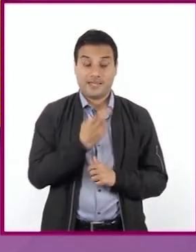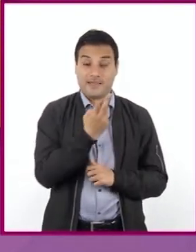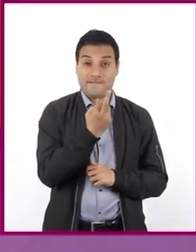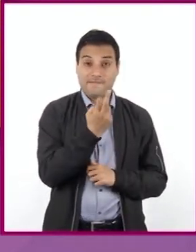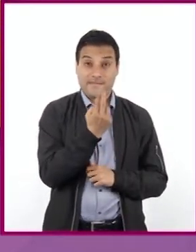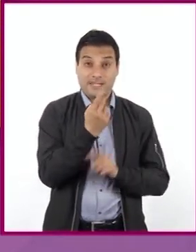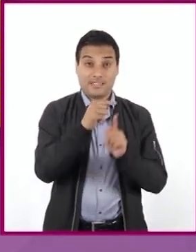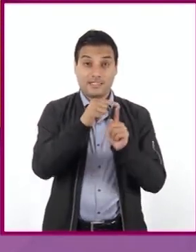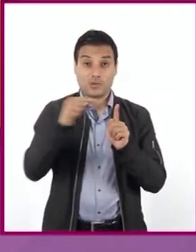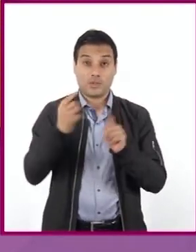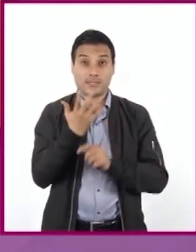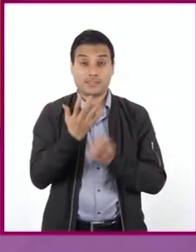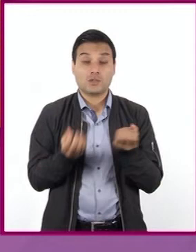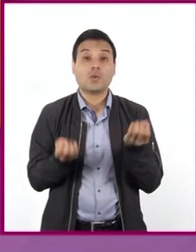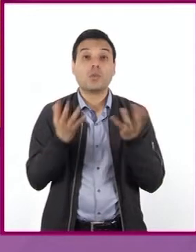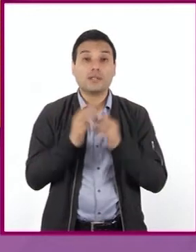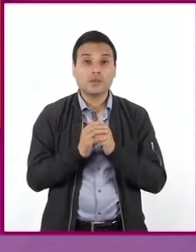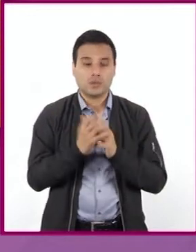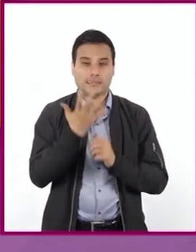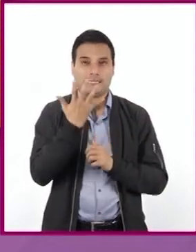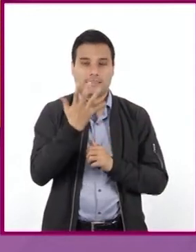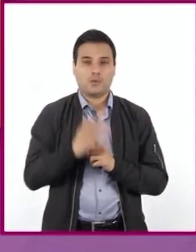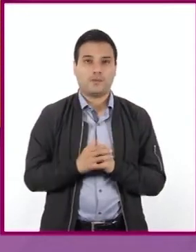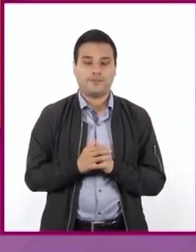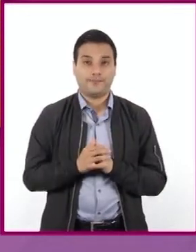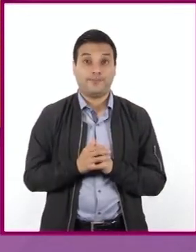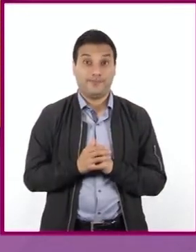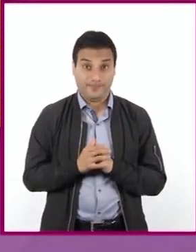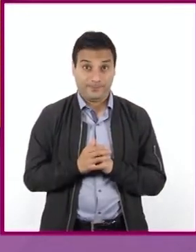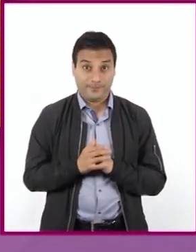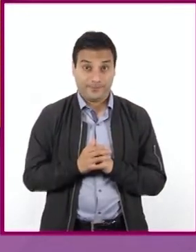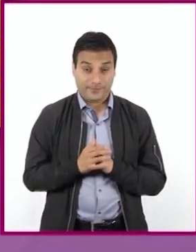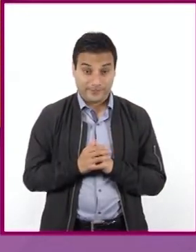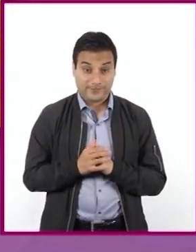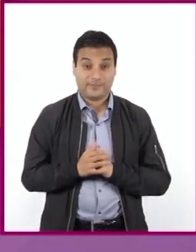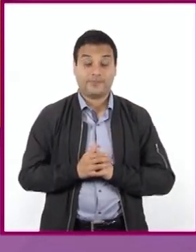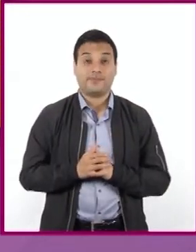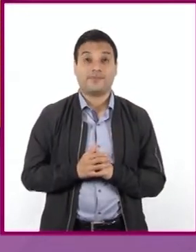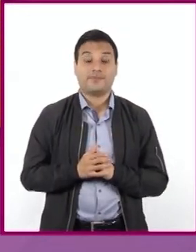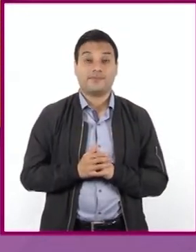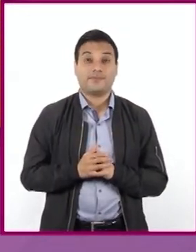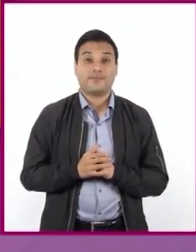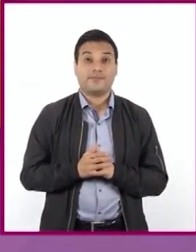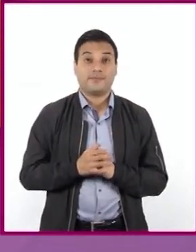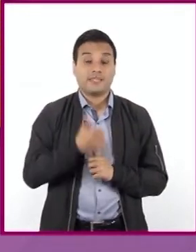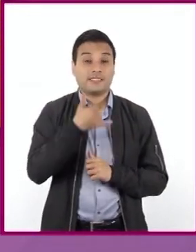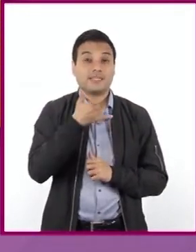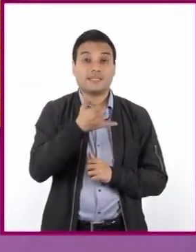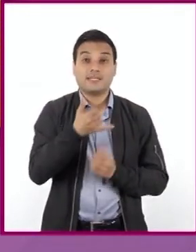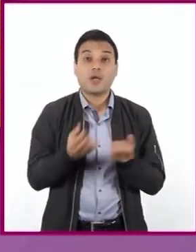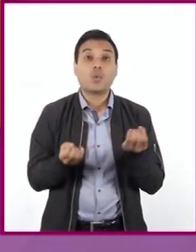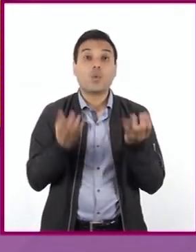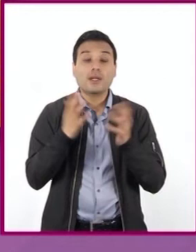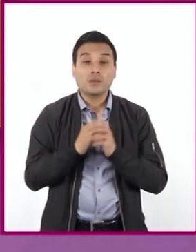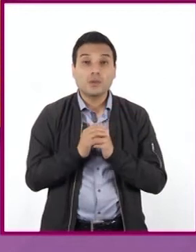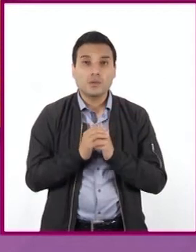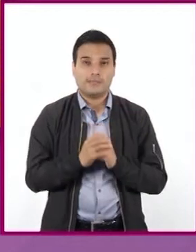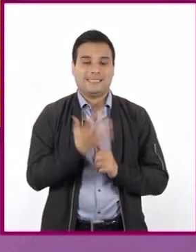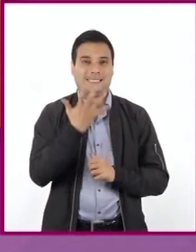entre 5 es igual a 5. Por lo tanto, el valor numérico de la incógnita y es igual a 5.